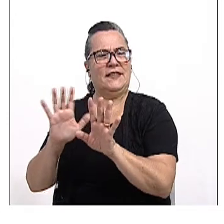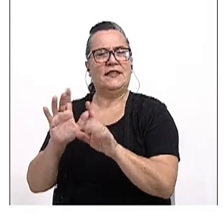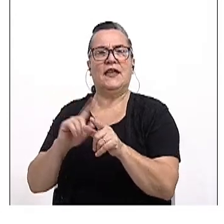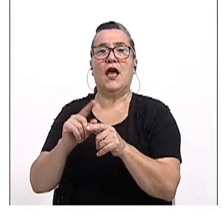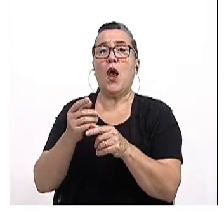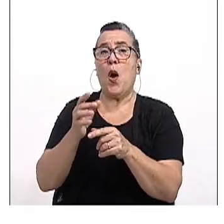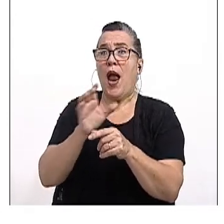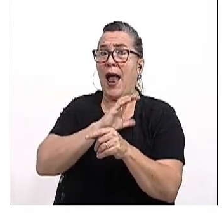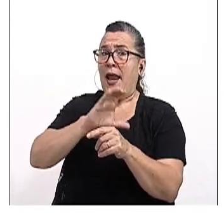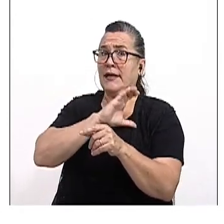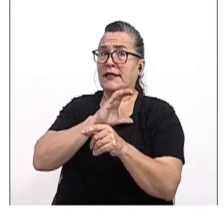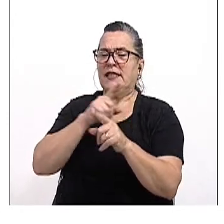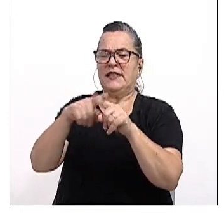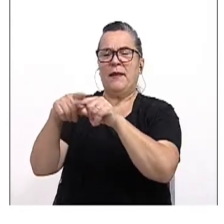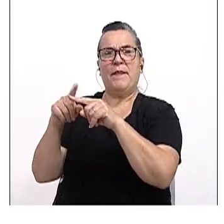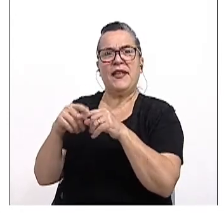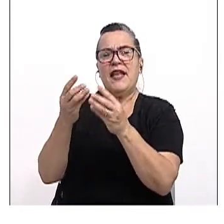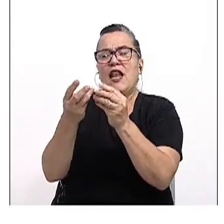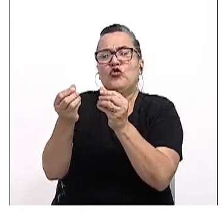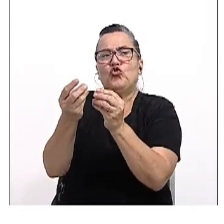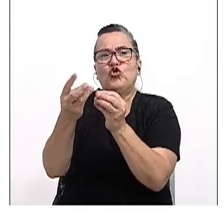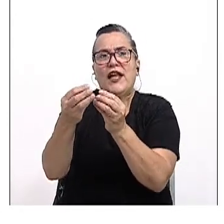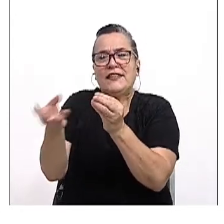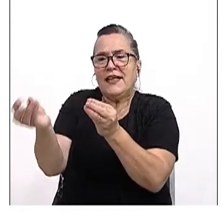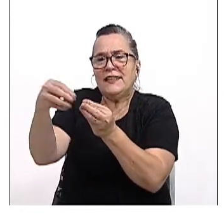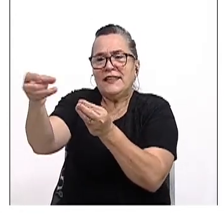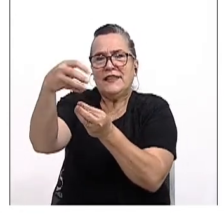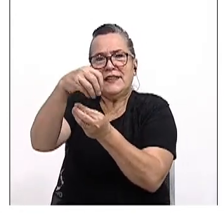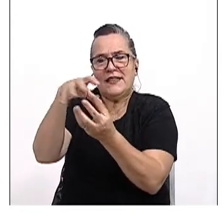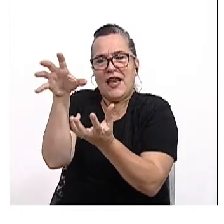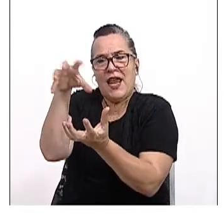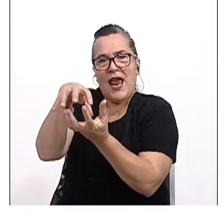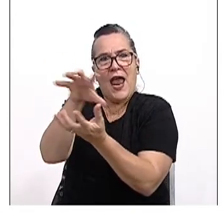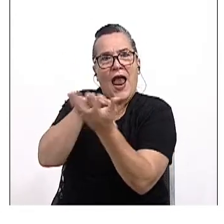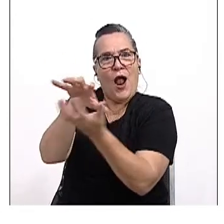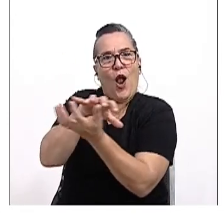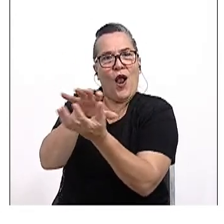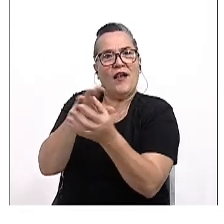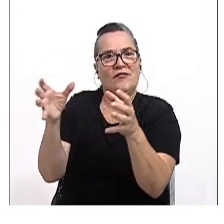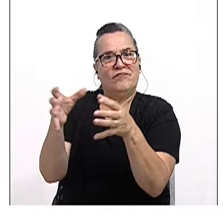Sus propiedades dependen de las sustancias o componentes que las forman.